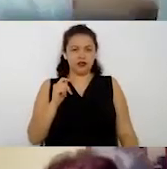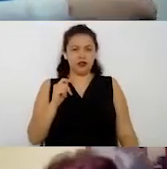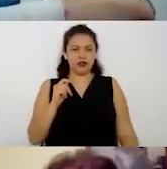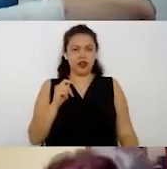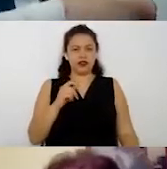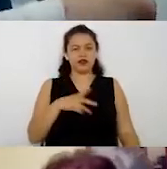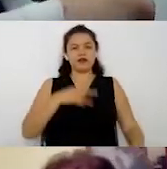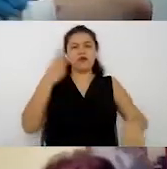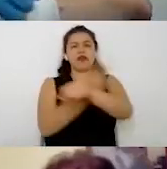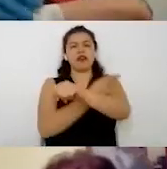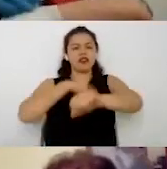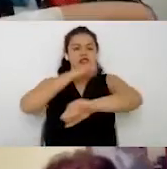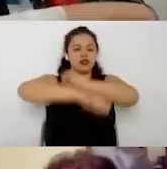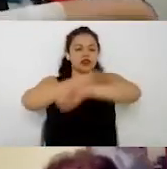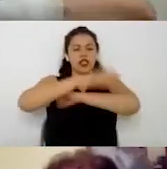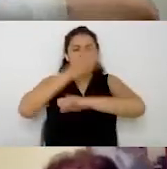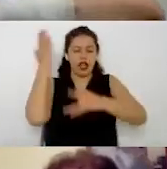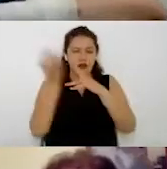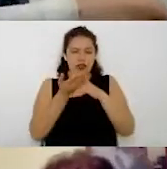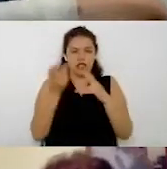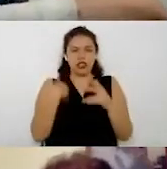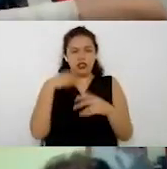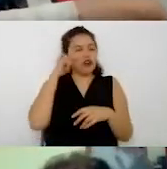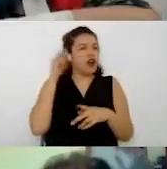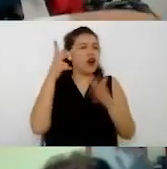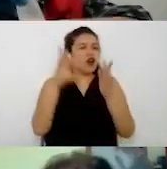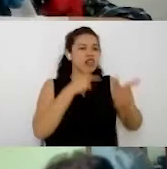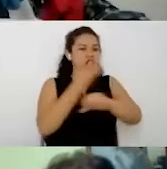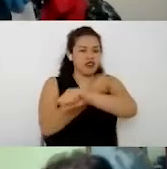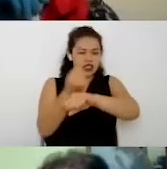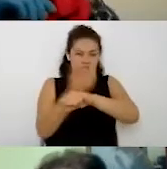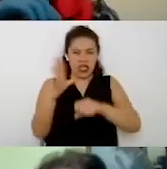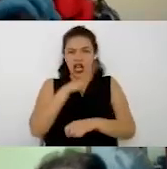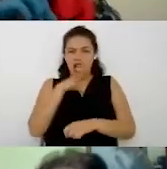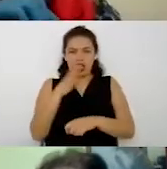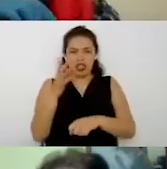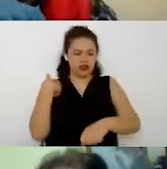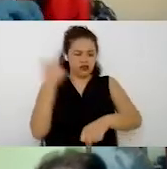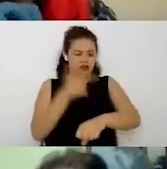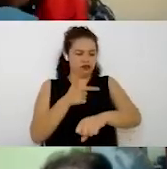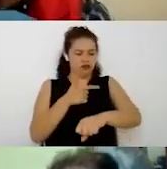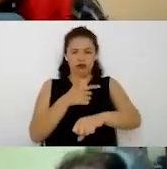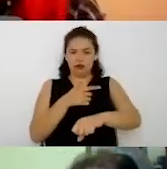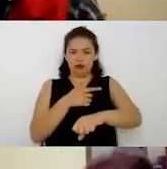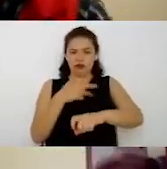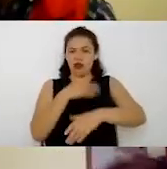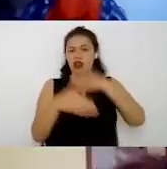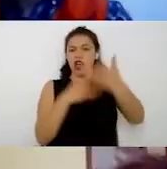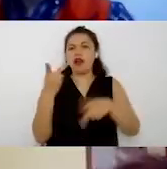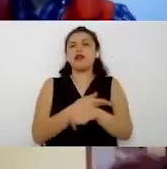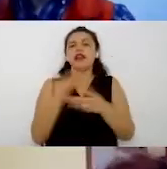estoy a medio vendaje y me percato que ya está empapado de sangre esto otra vez? ¿Qué procederíamos a hacer ahí?